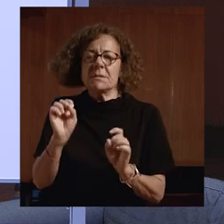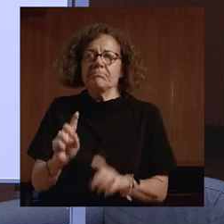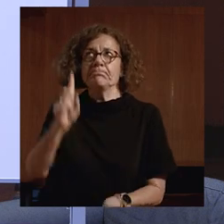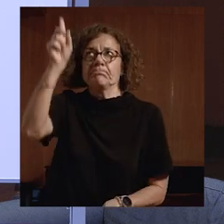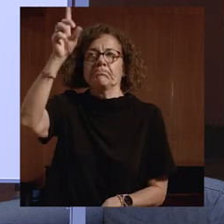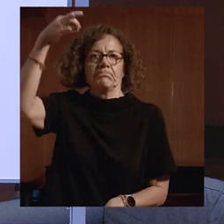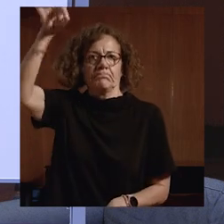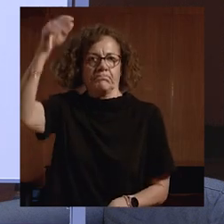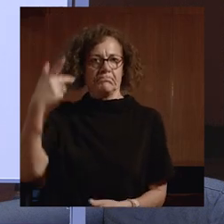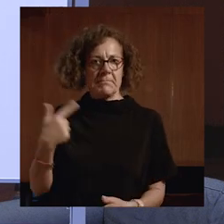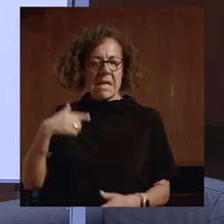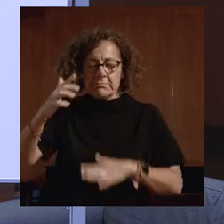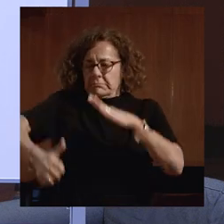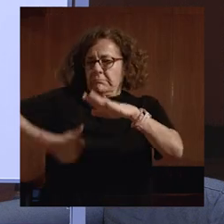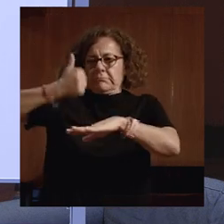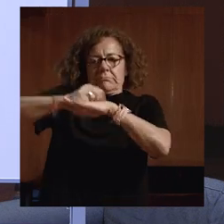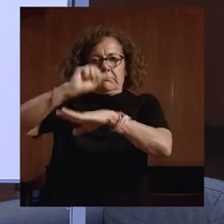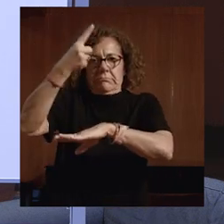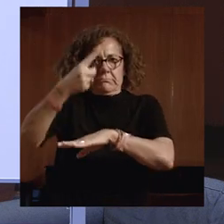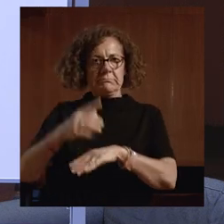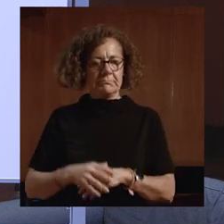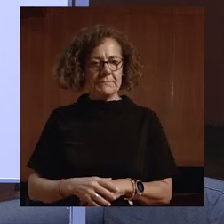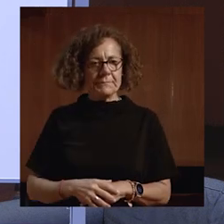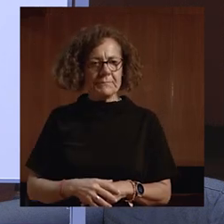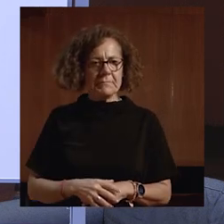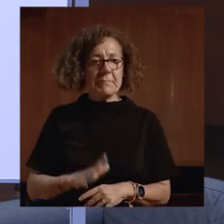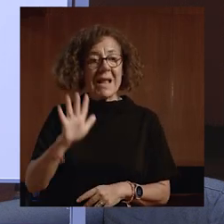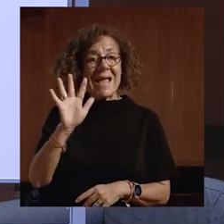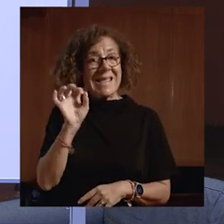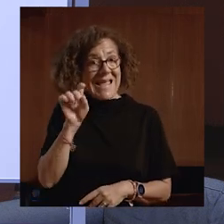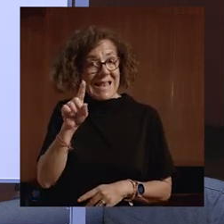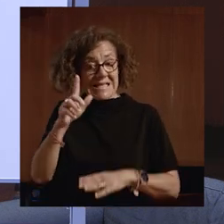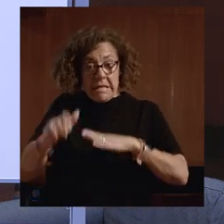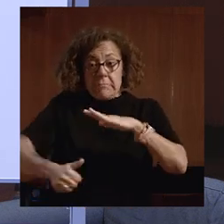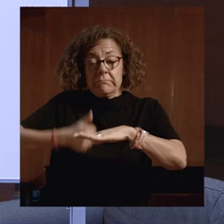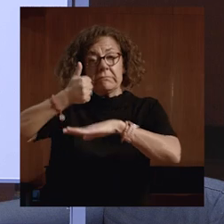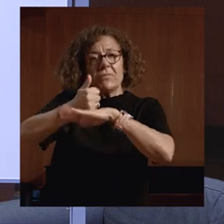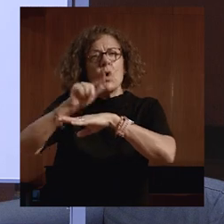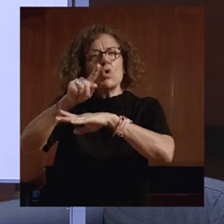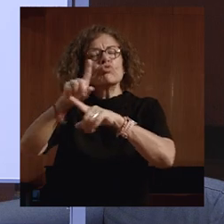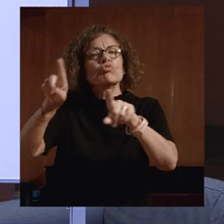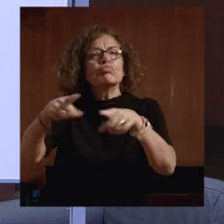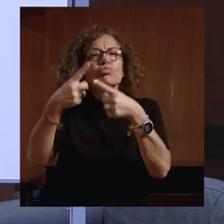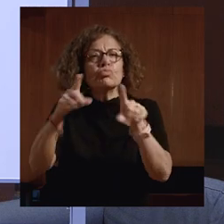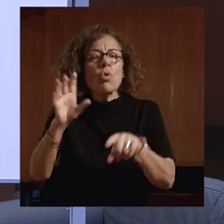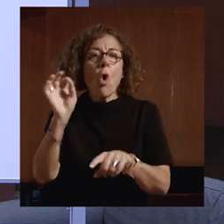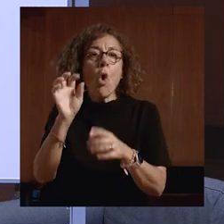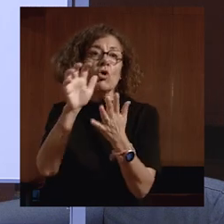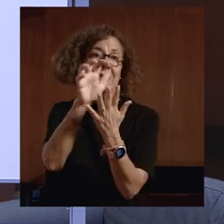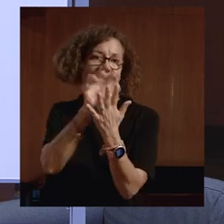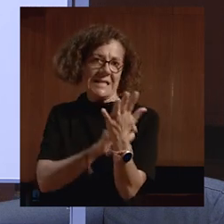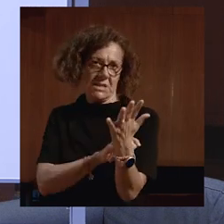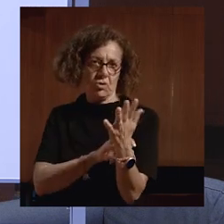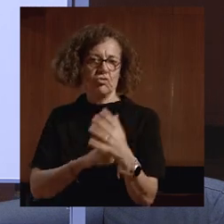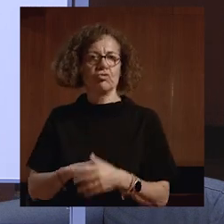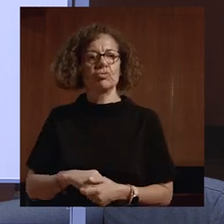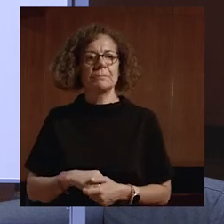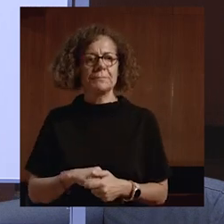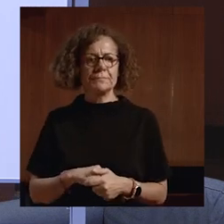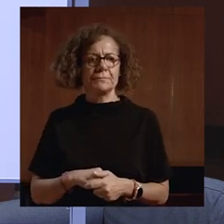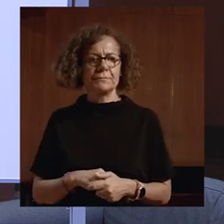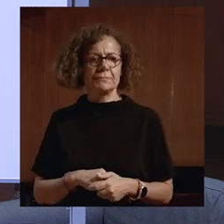está en un pedestal. Y sobre todo tenemos en un pedestal sus obras o textos.